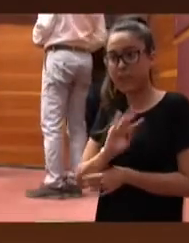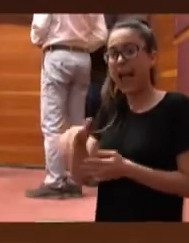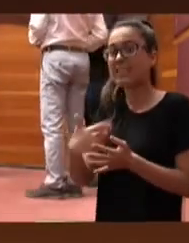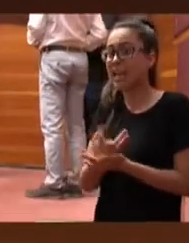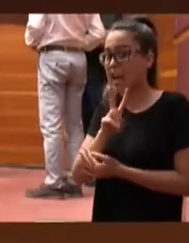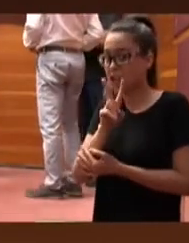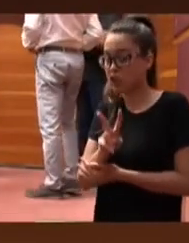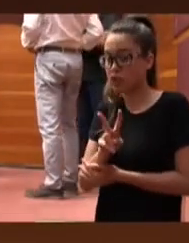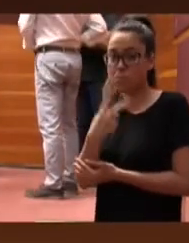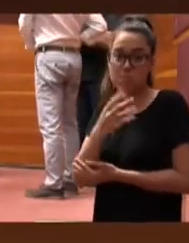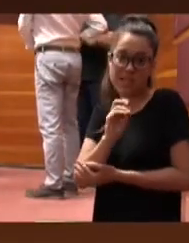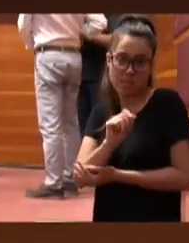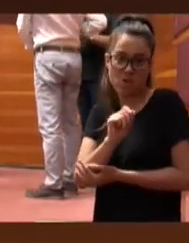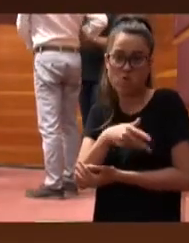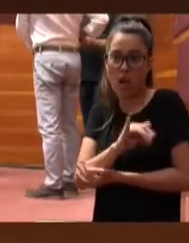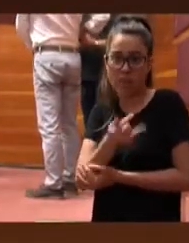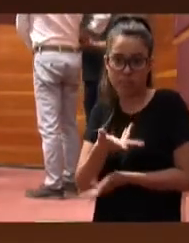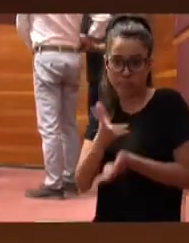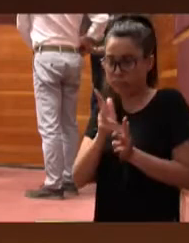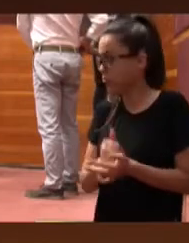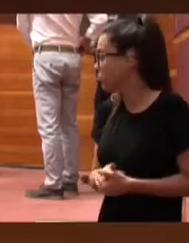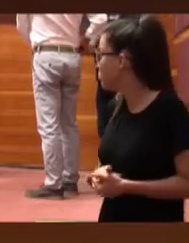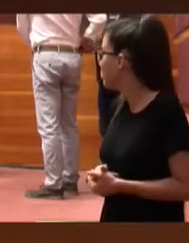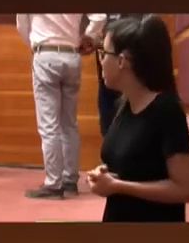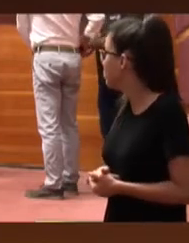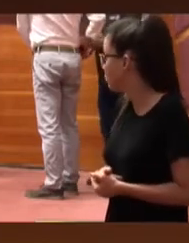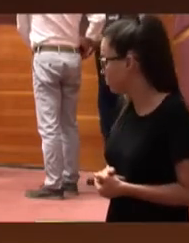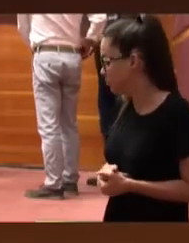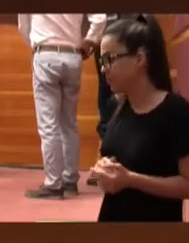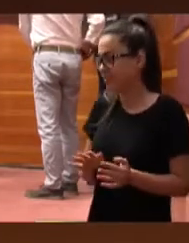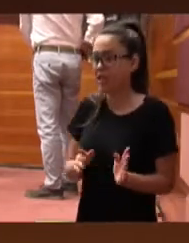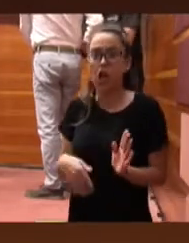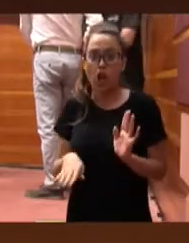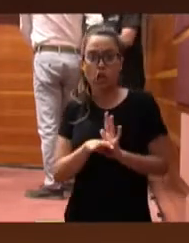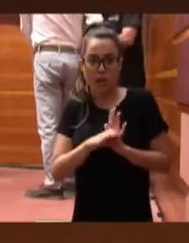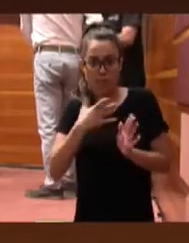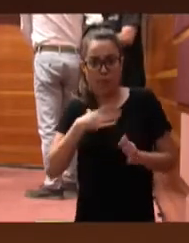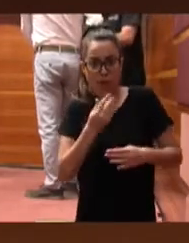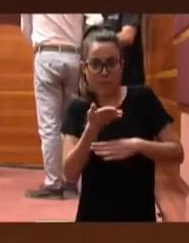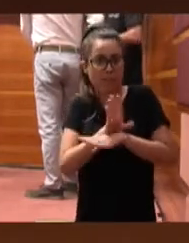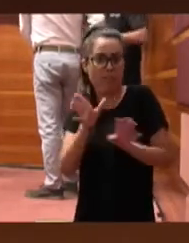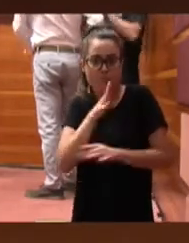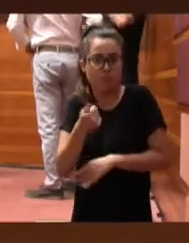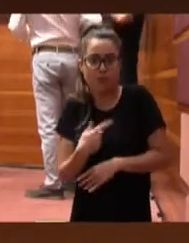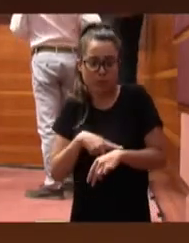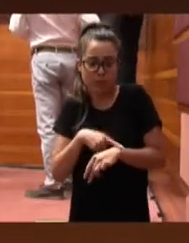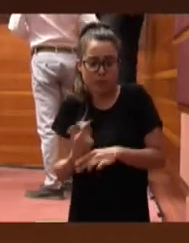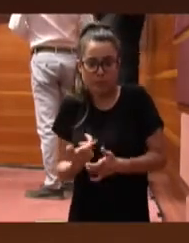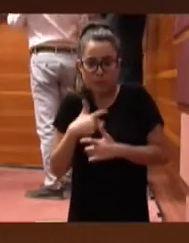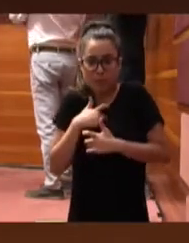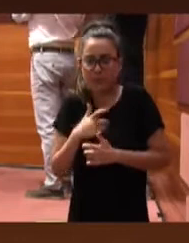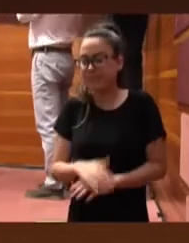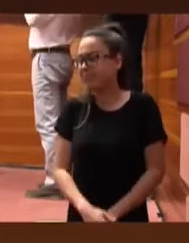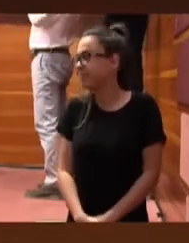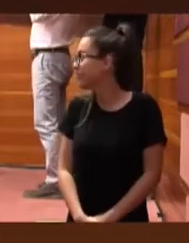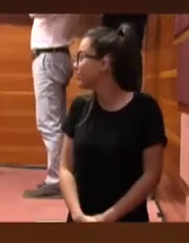2, son 20 minutitos de tiempo. Y si no, seguimos con la presentación, ¿eh? que nos ha faltado. Yo sí